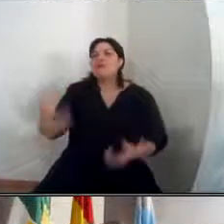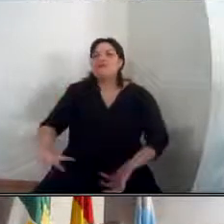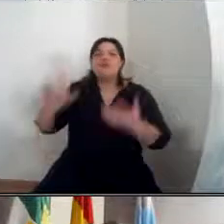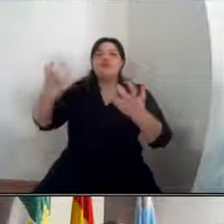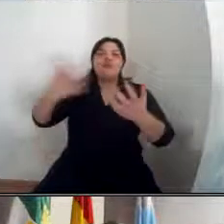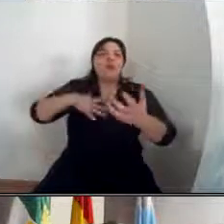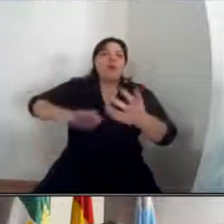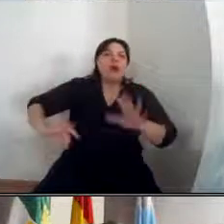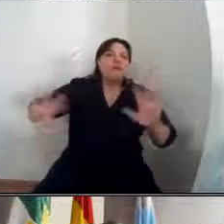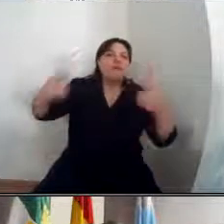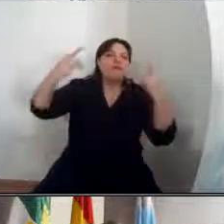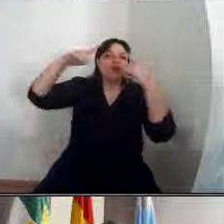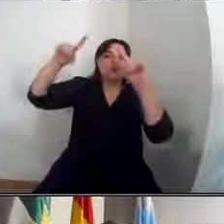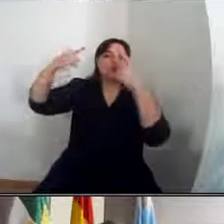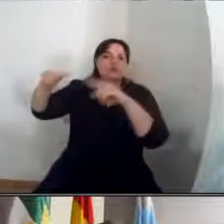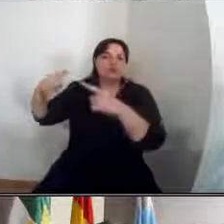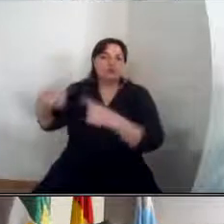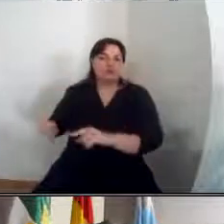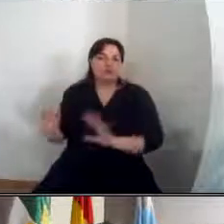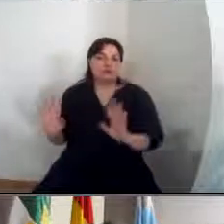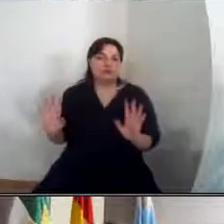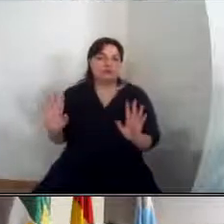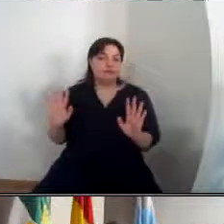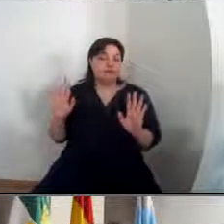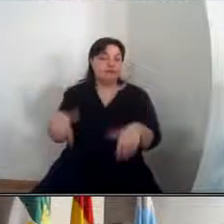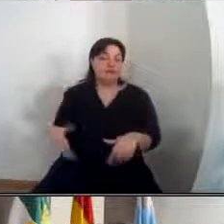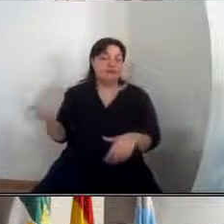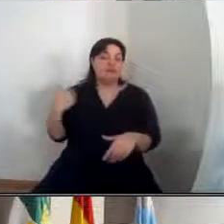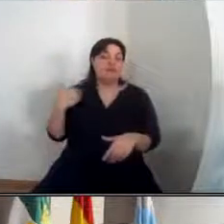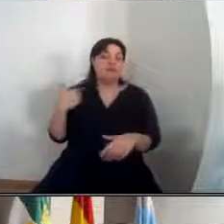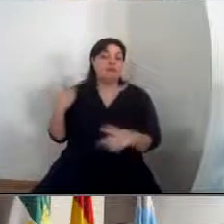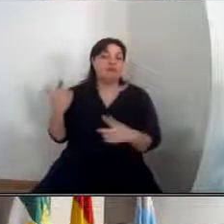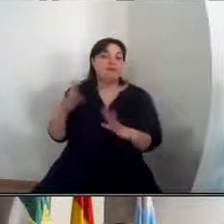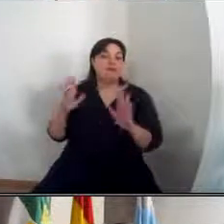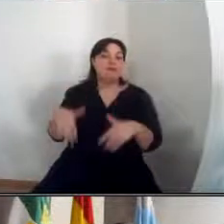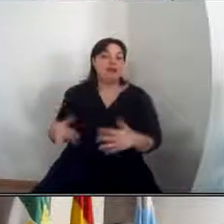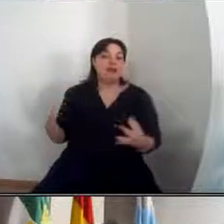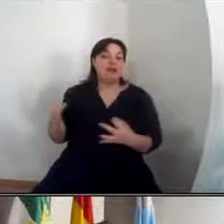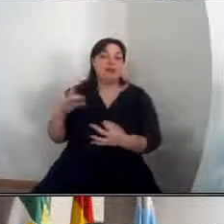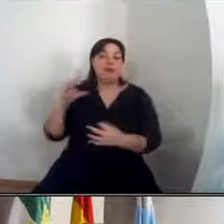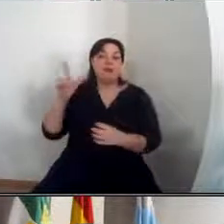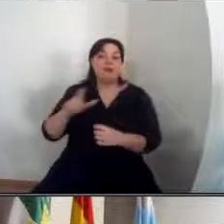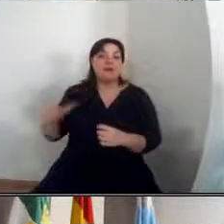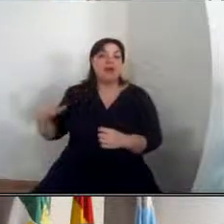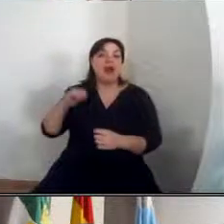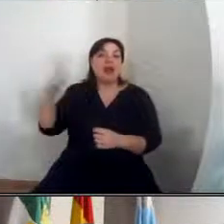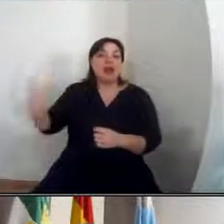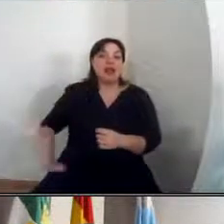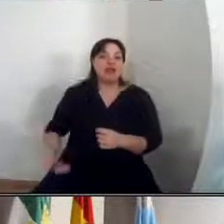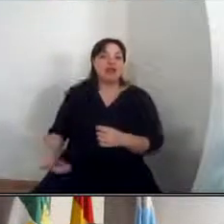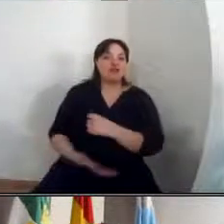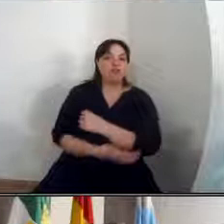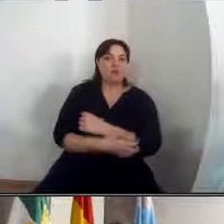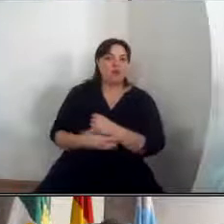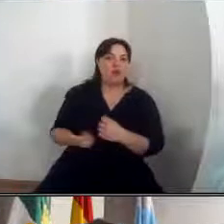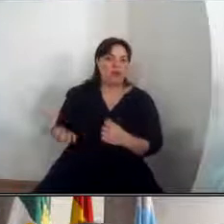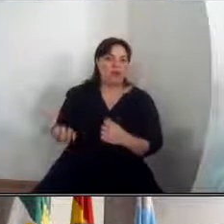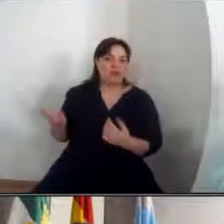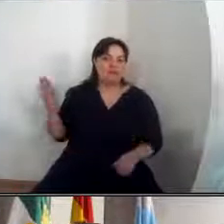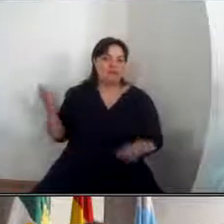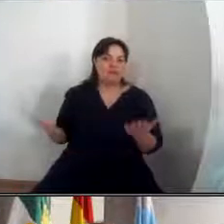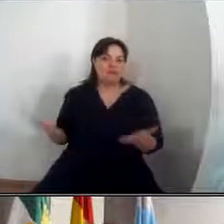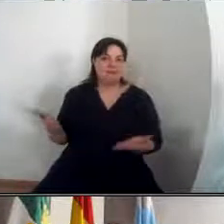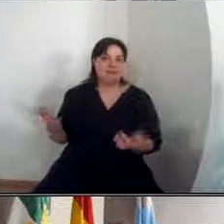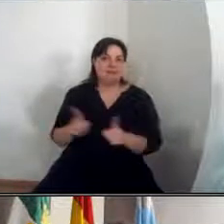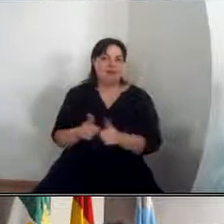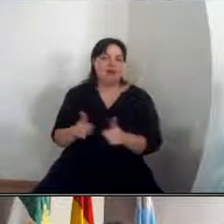la Europa de, en definitiva, los ricos y los pobres, el norte o